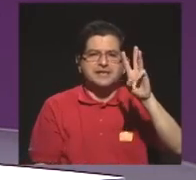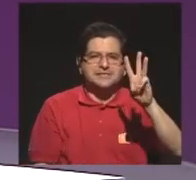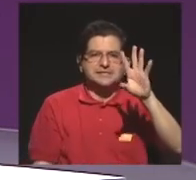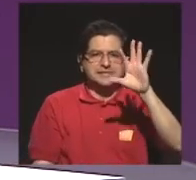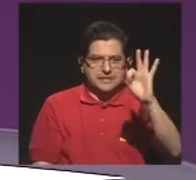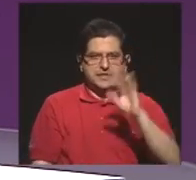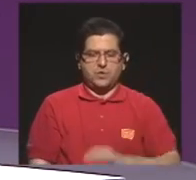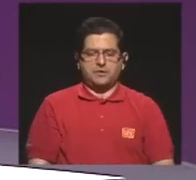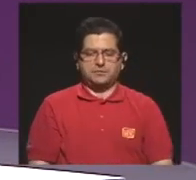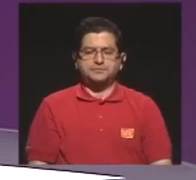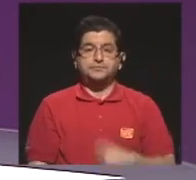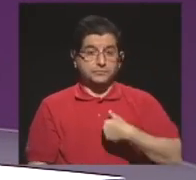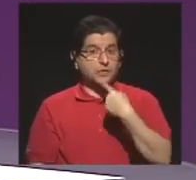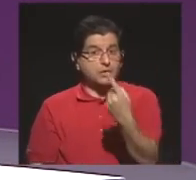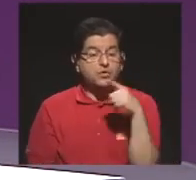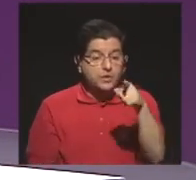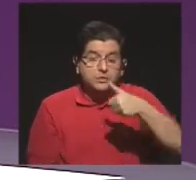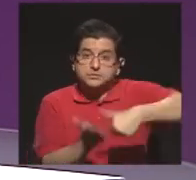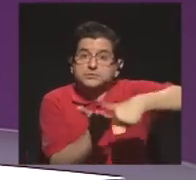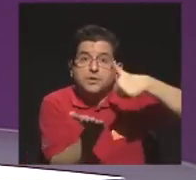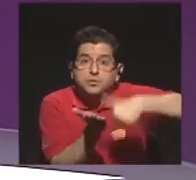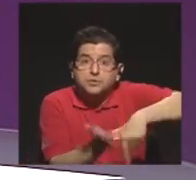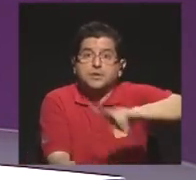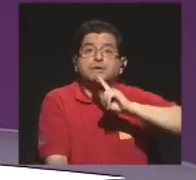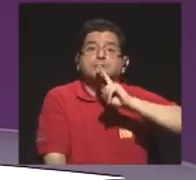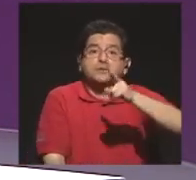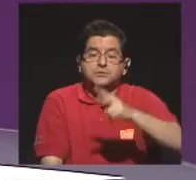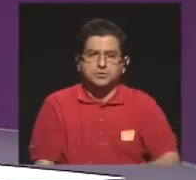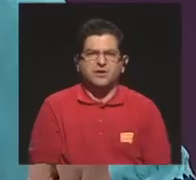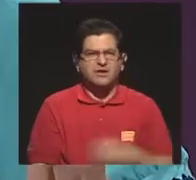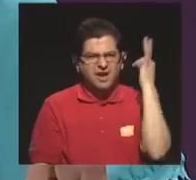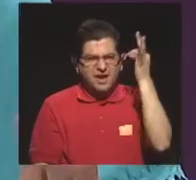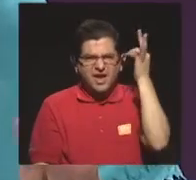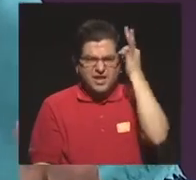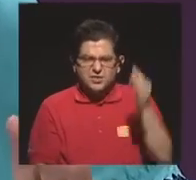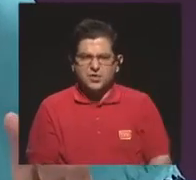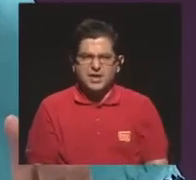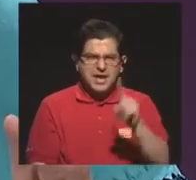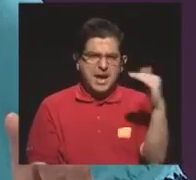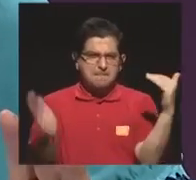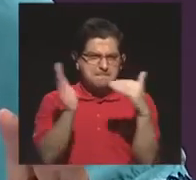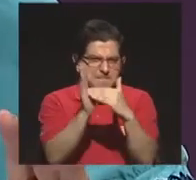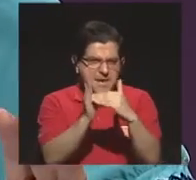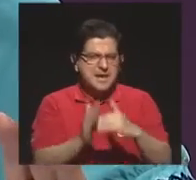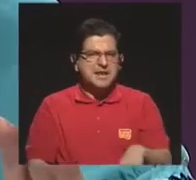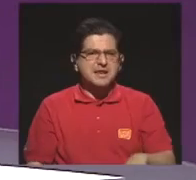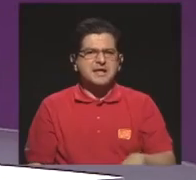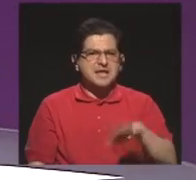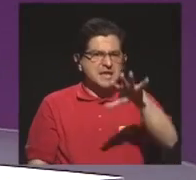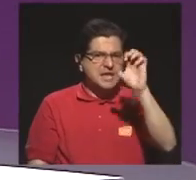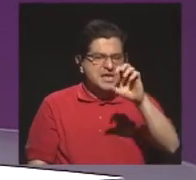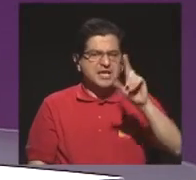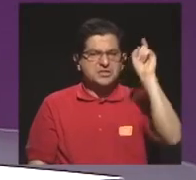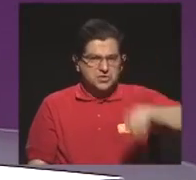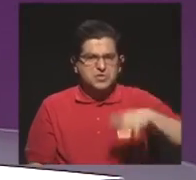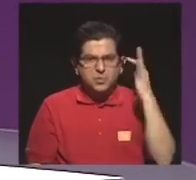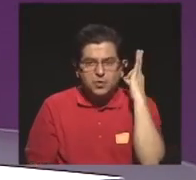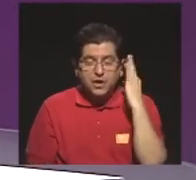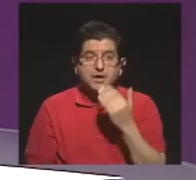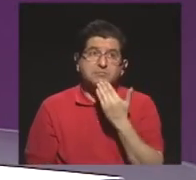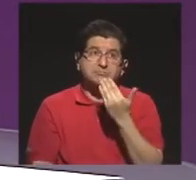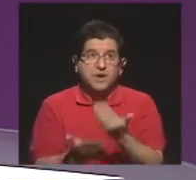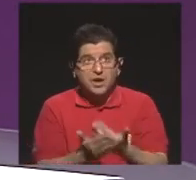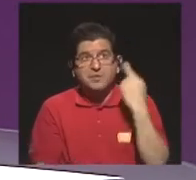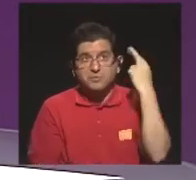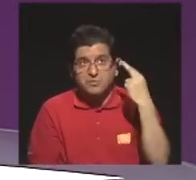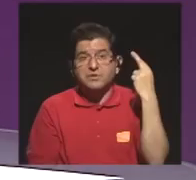Puestos. 3.069 puestos. Por eso digo que estas elecciones realmente constituyen un reto. En teoría, 1.500 deberían ser mujeres. Se supone que en buena